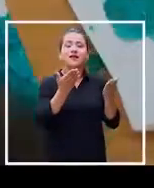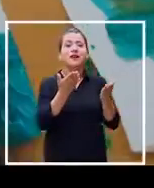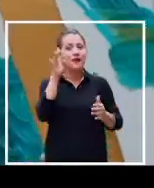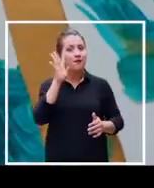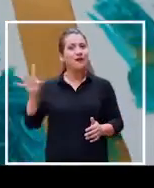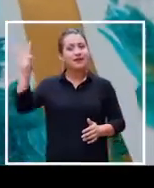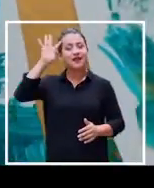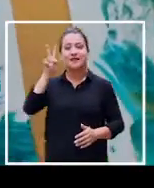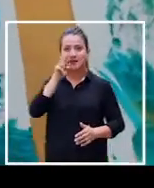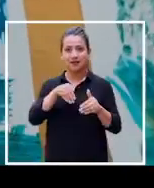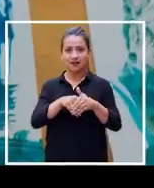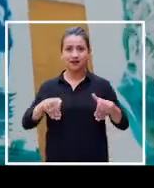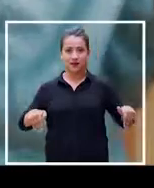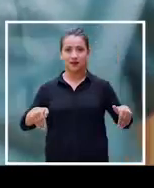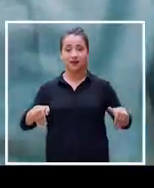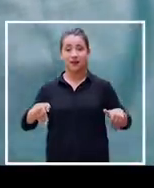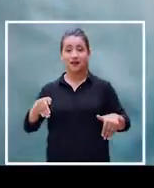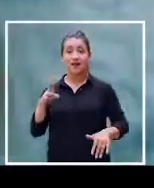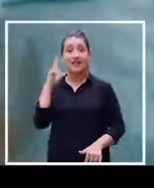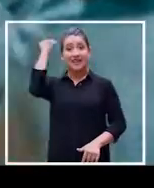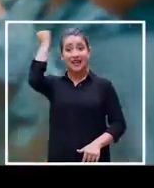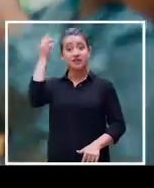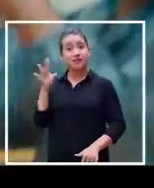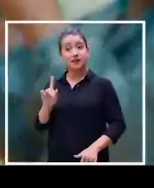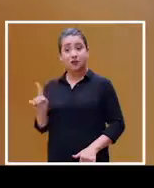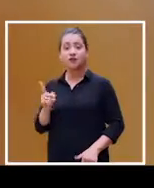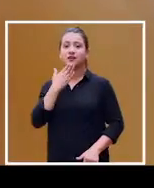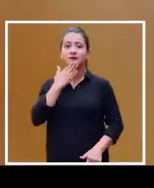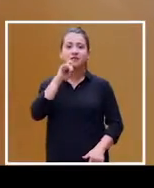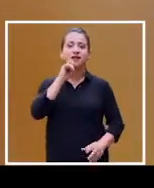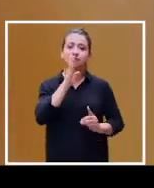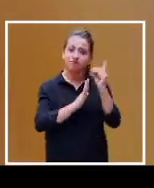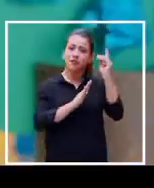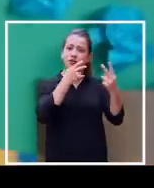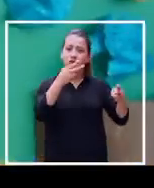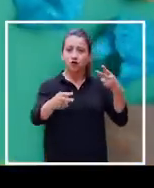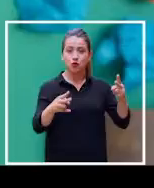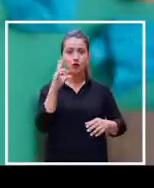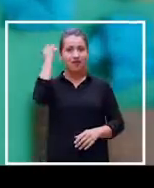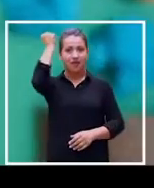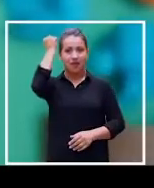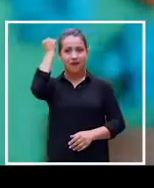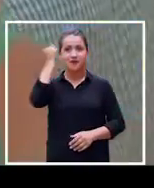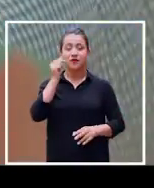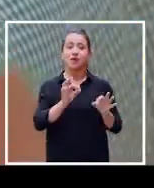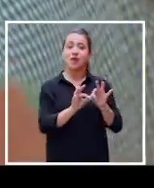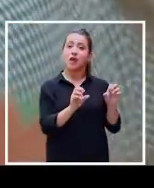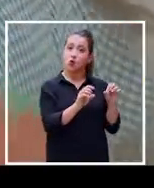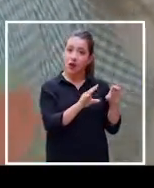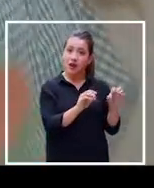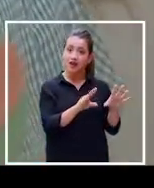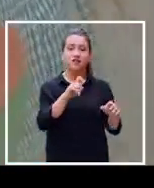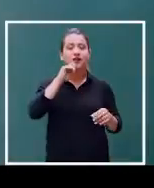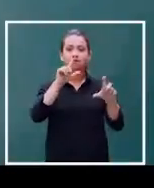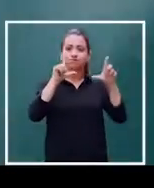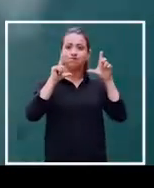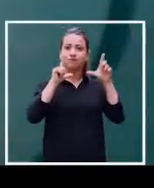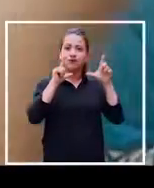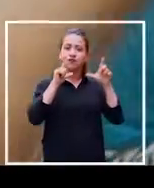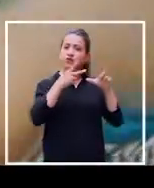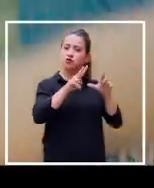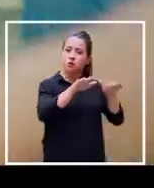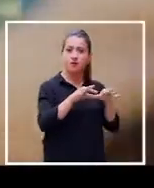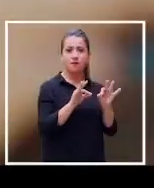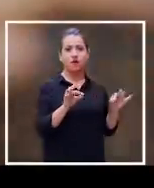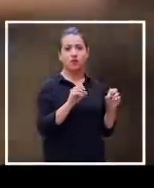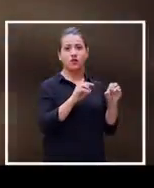imaginar sin límites. Más que crear, es enseñarles a desarrollar sus ideas. Más que jugar, es ser protagonista en